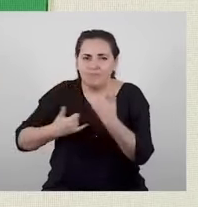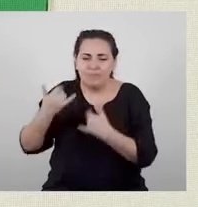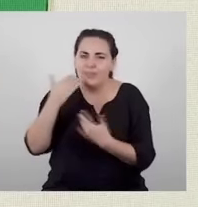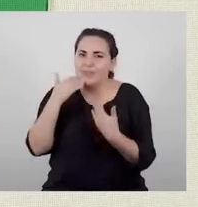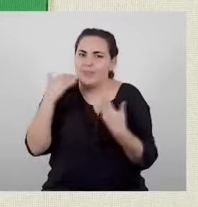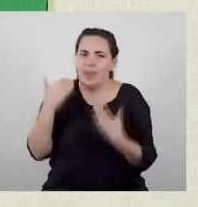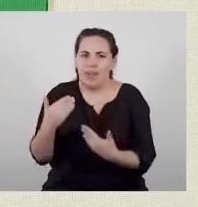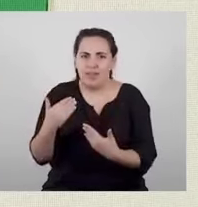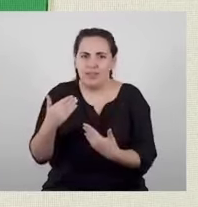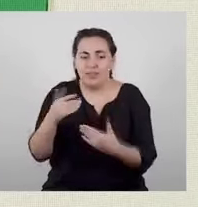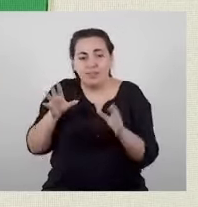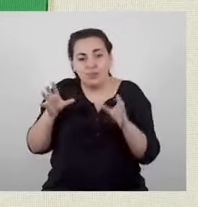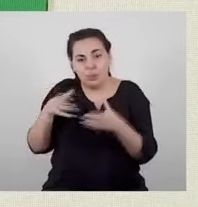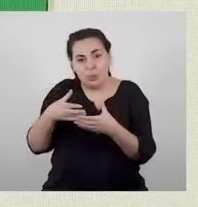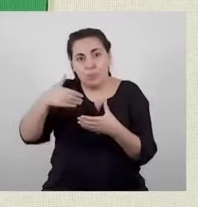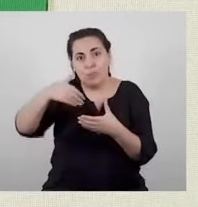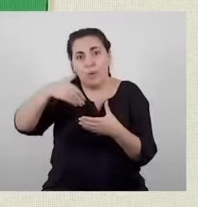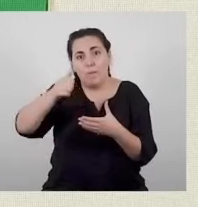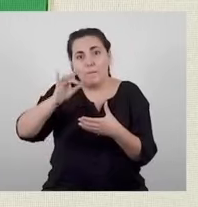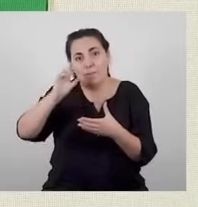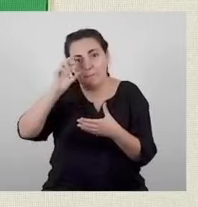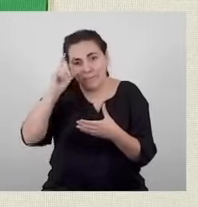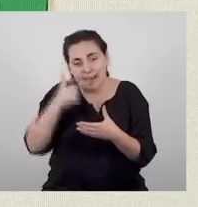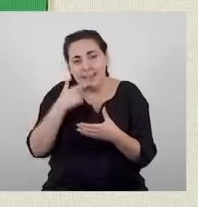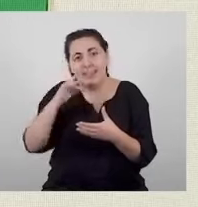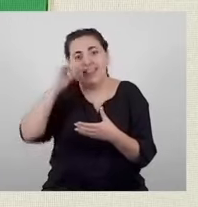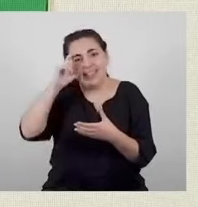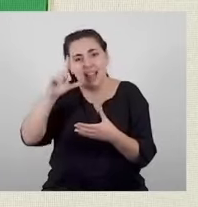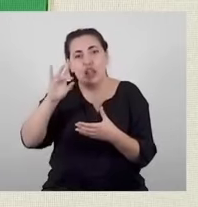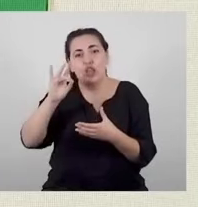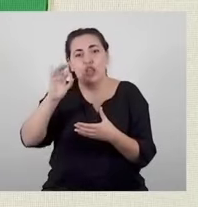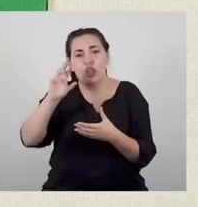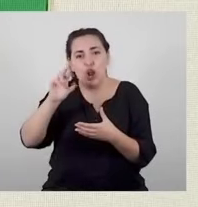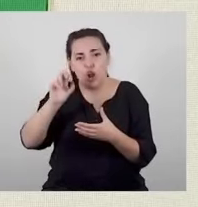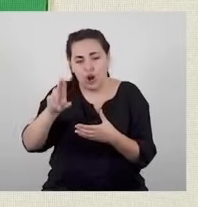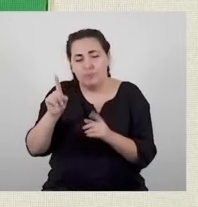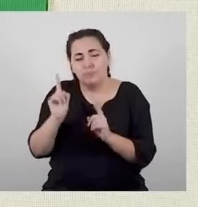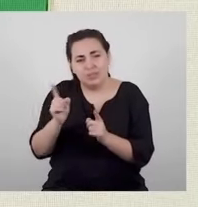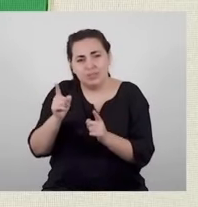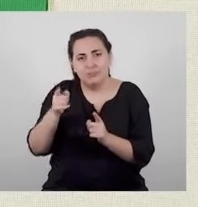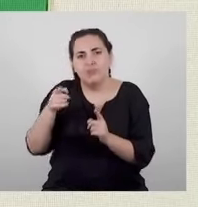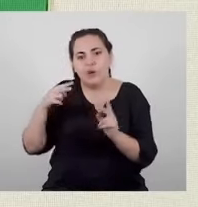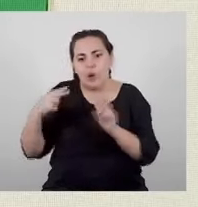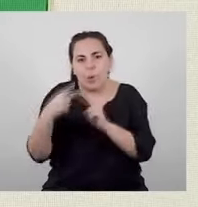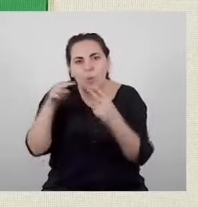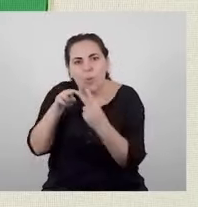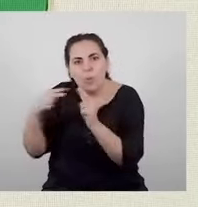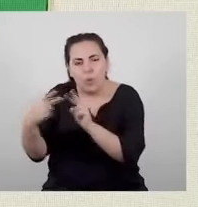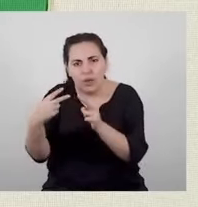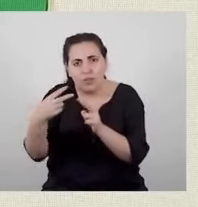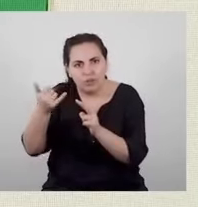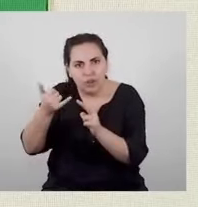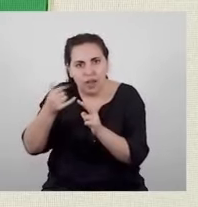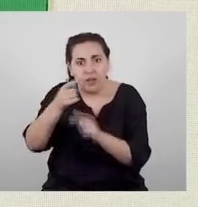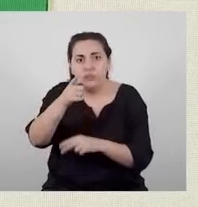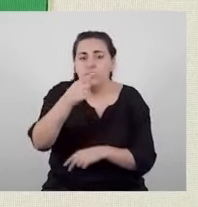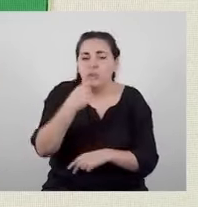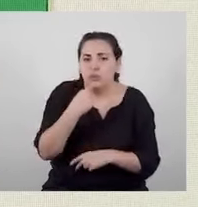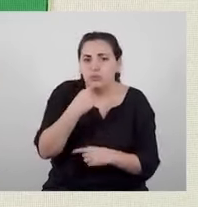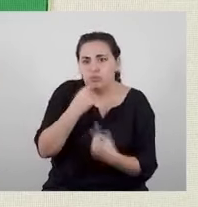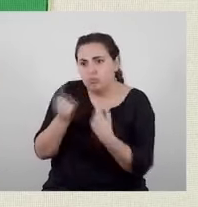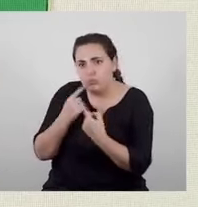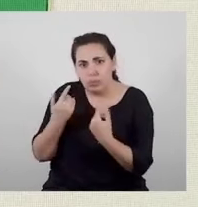Madres del Dolor aparece como un espacio de encuentro como dije antes vos podés hacer tu consulta si acabás